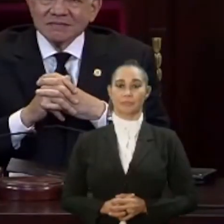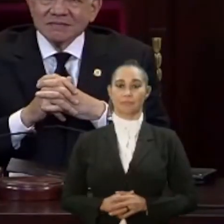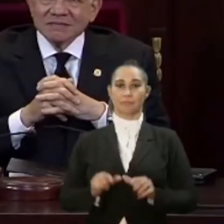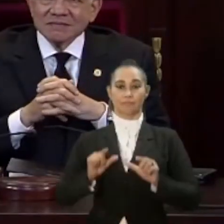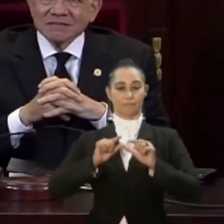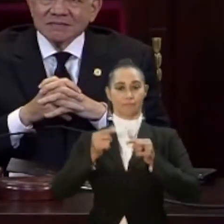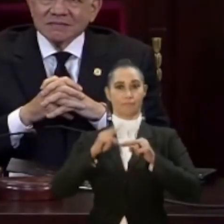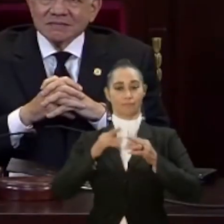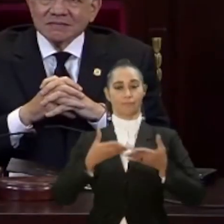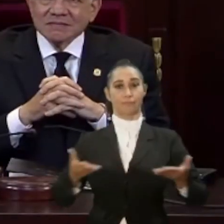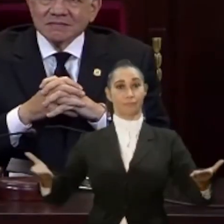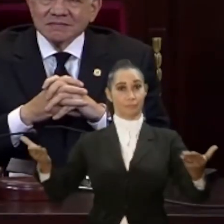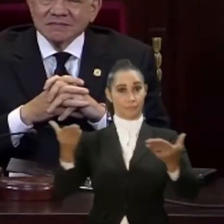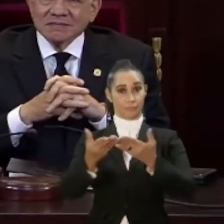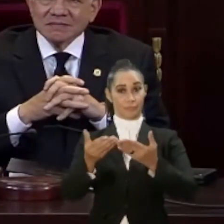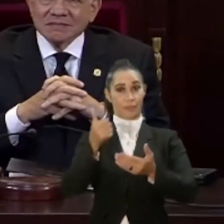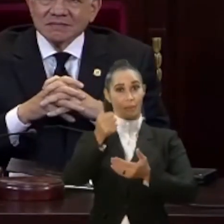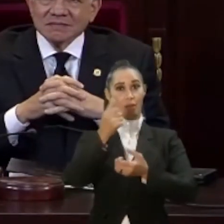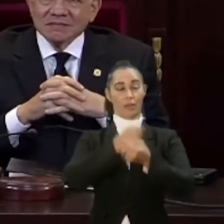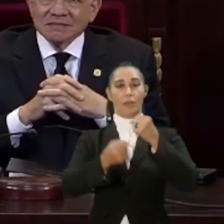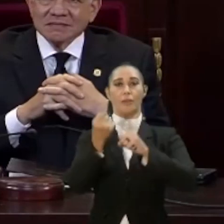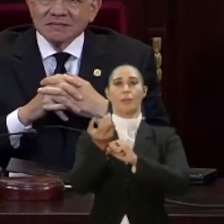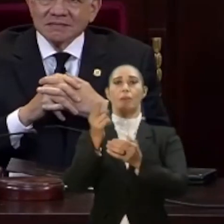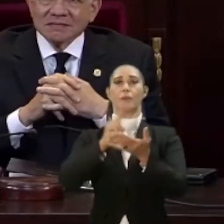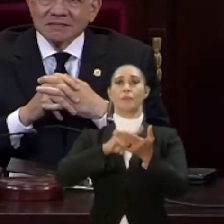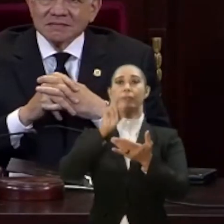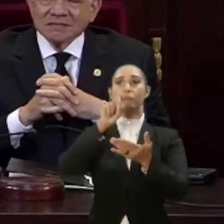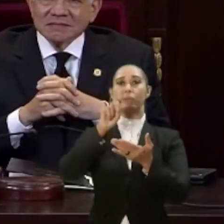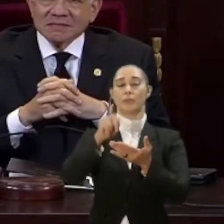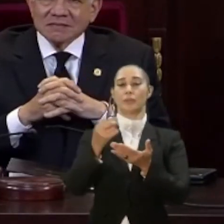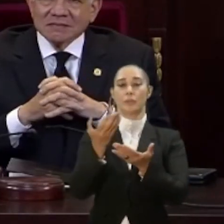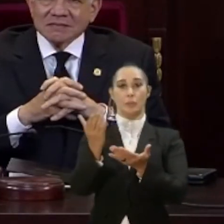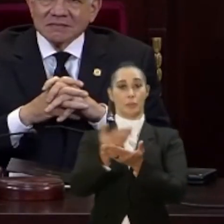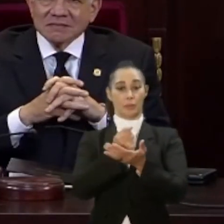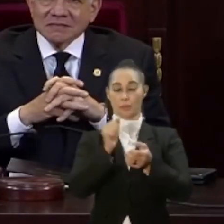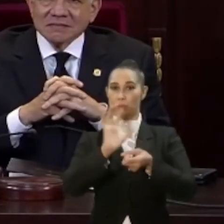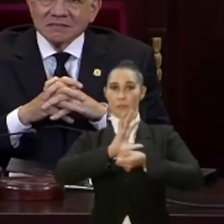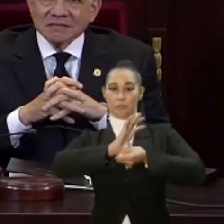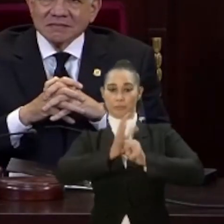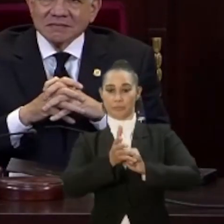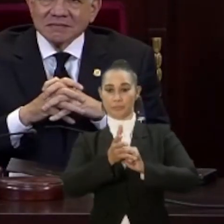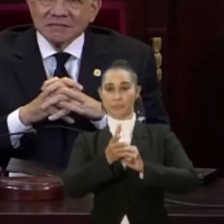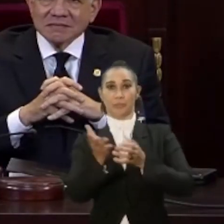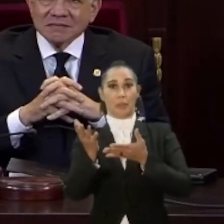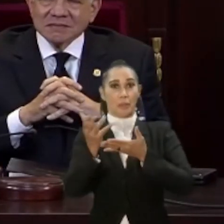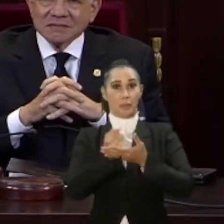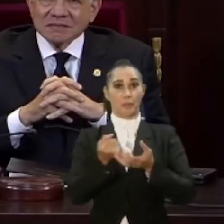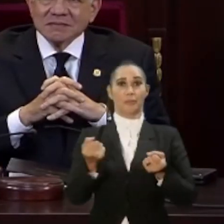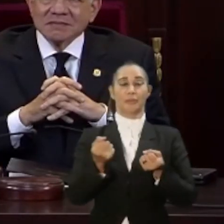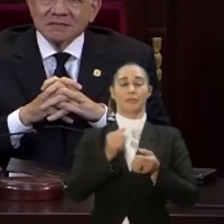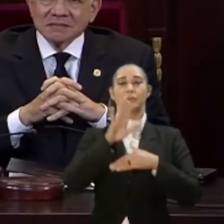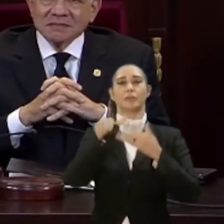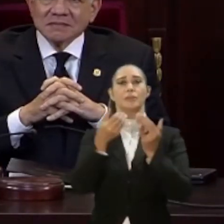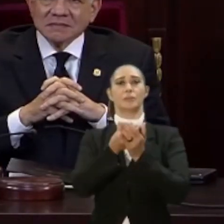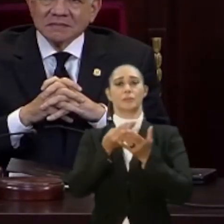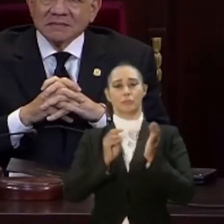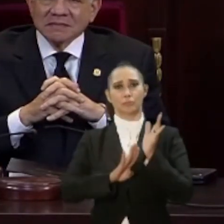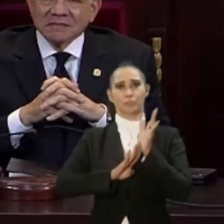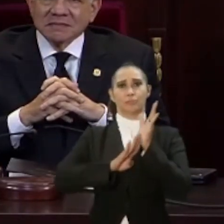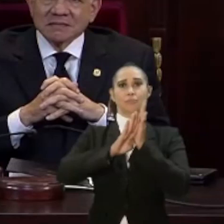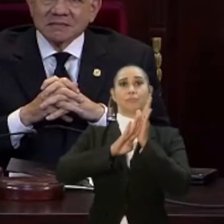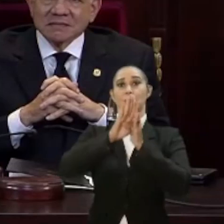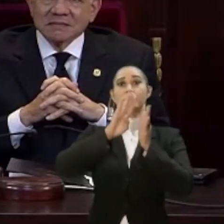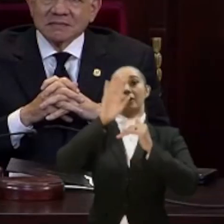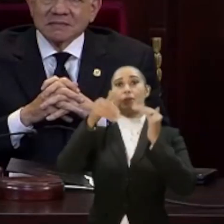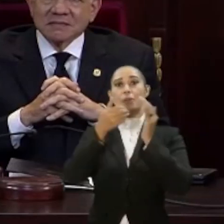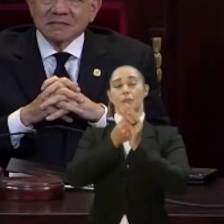Asambleístas, en el mismo año 2021 y frente a la rápida recuperación post-pandemia de nuestra economía y el consecuente crecimiento sin